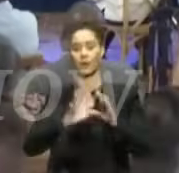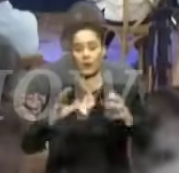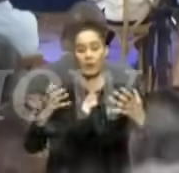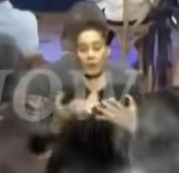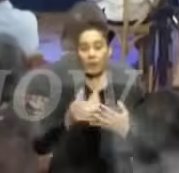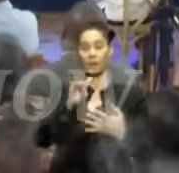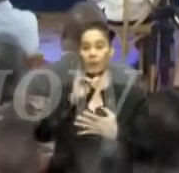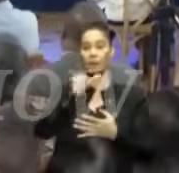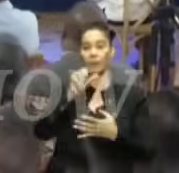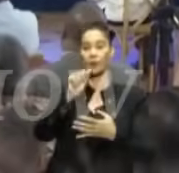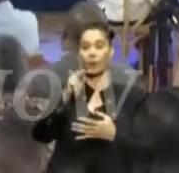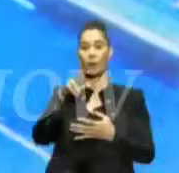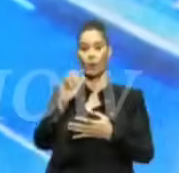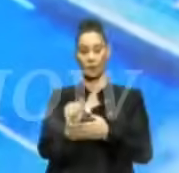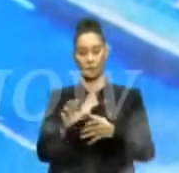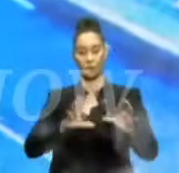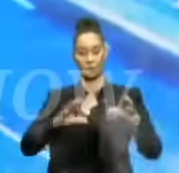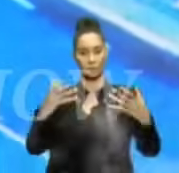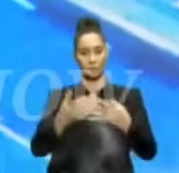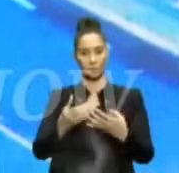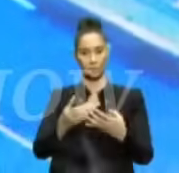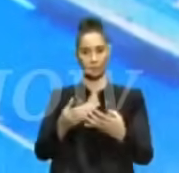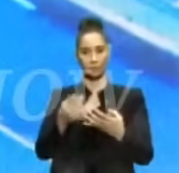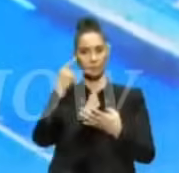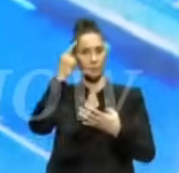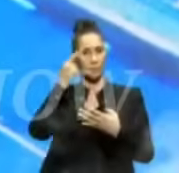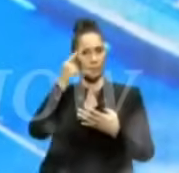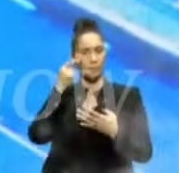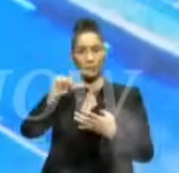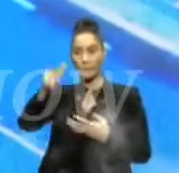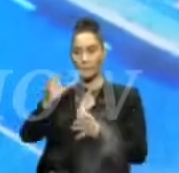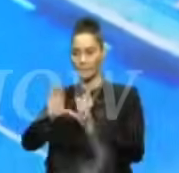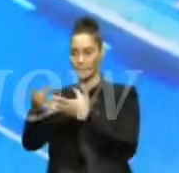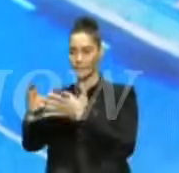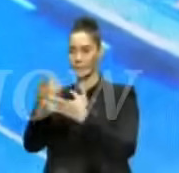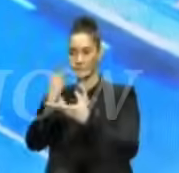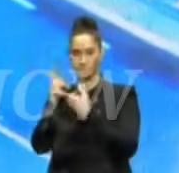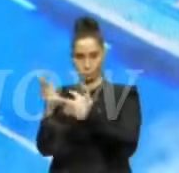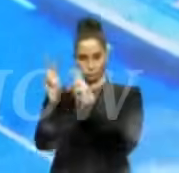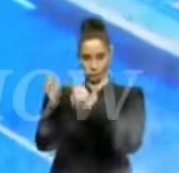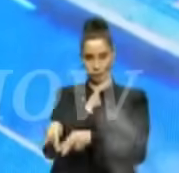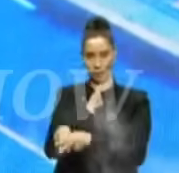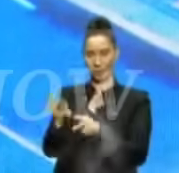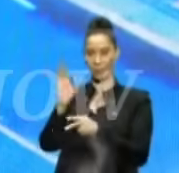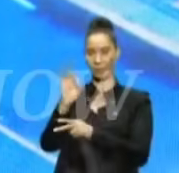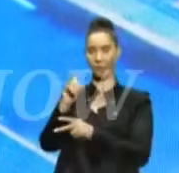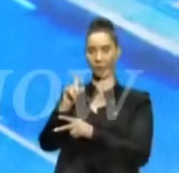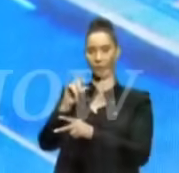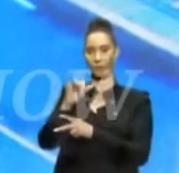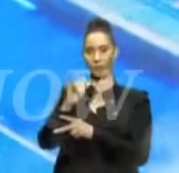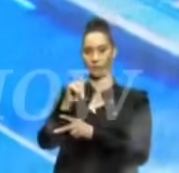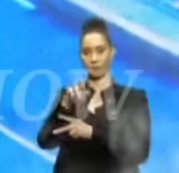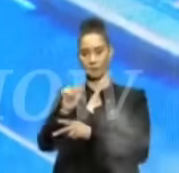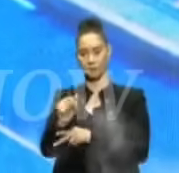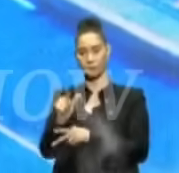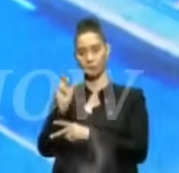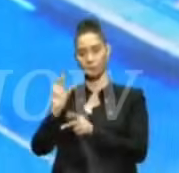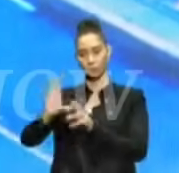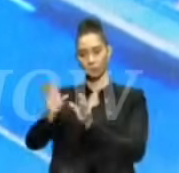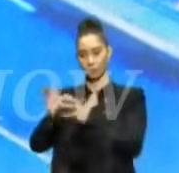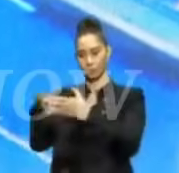pensaba que la presa de joca así como muchas otras presas que vamos a ver ahora también con con Fito lo que se refiere